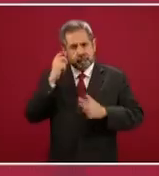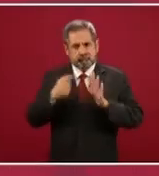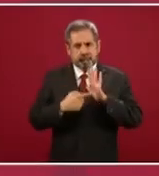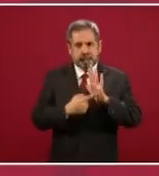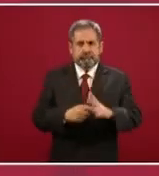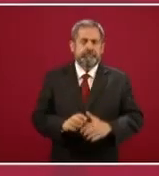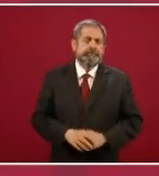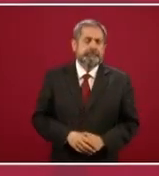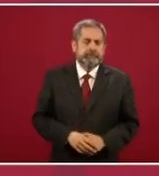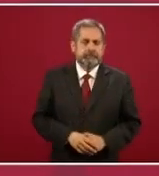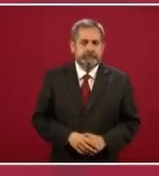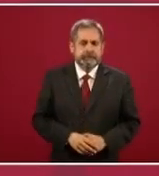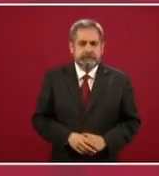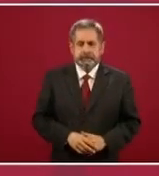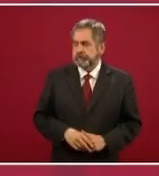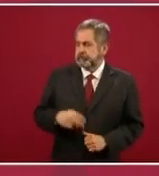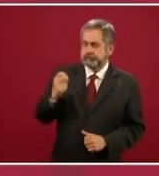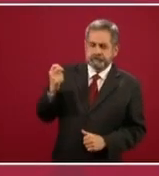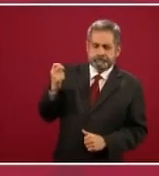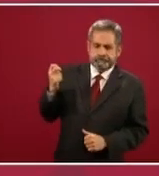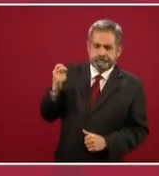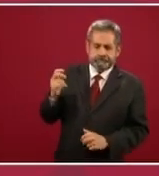esto es básicamente